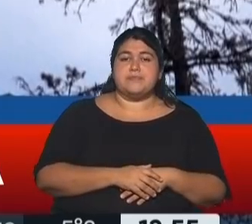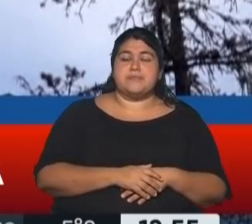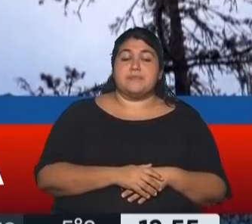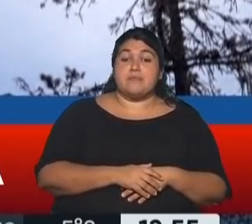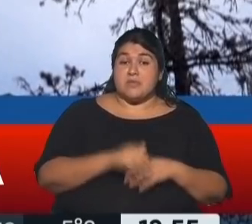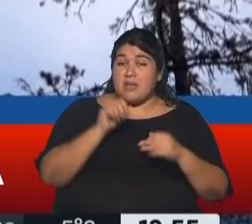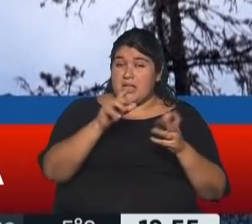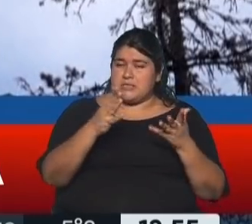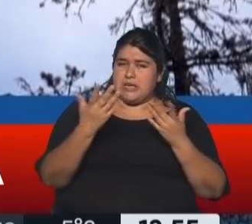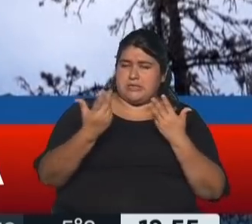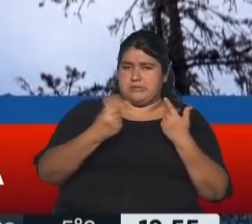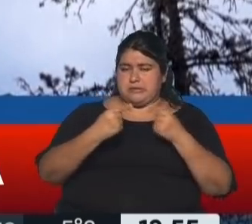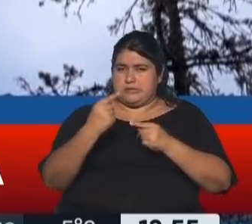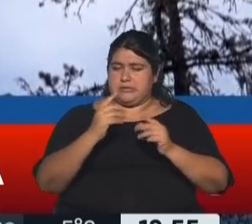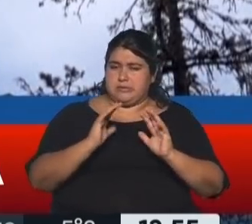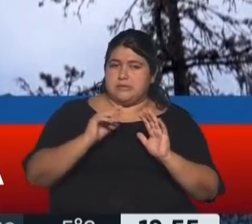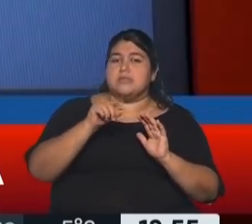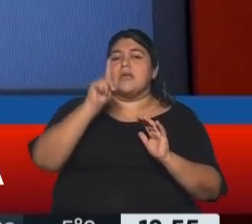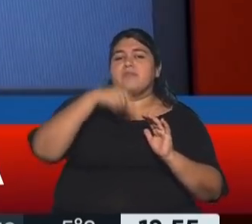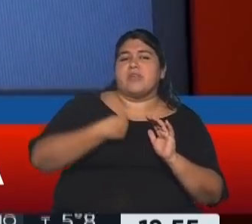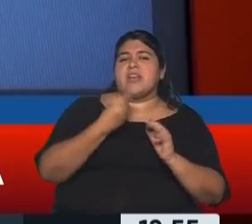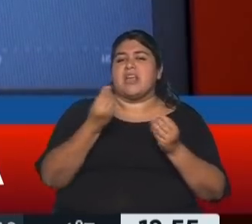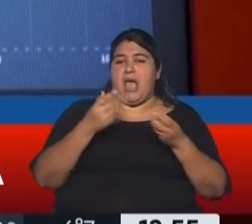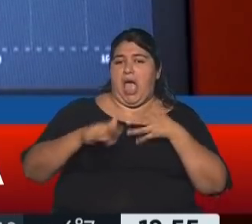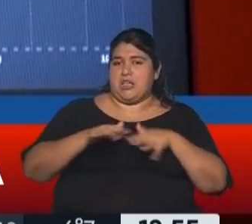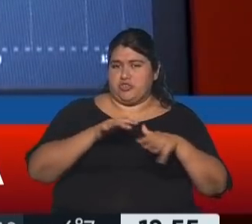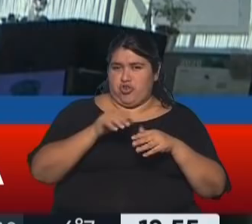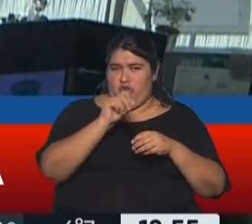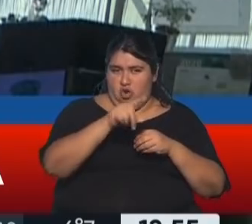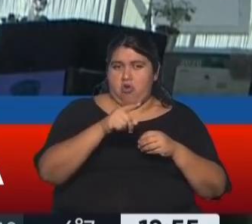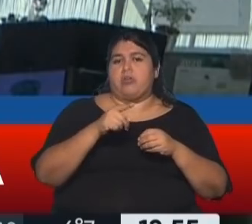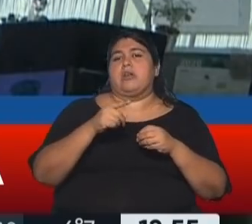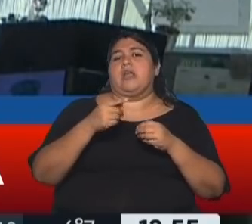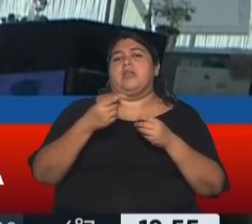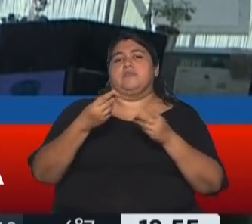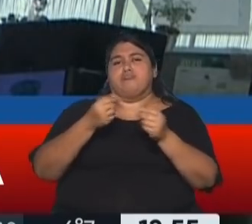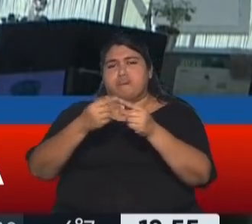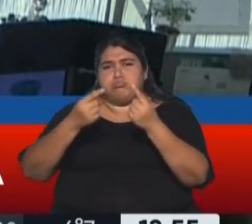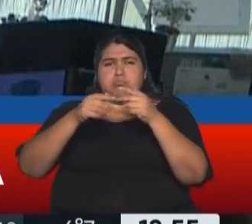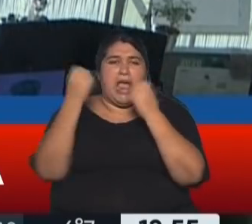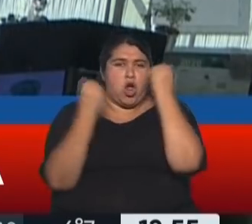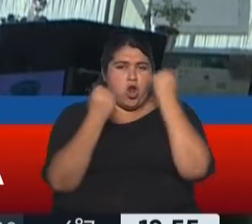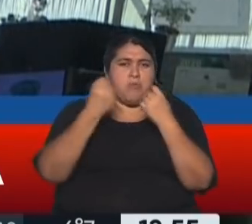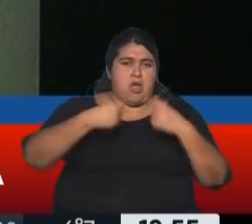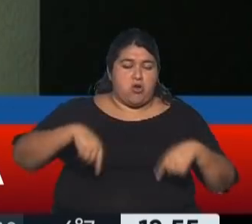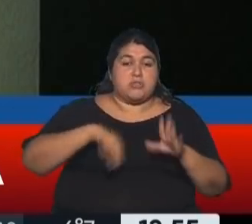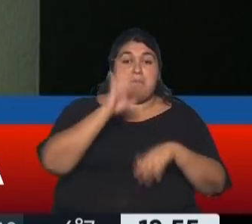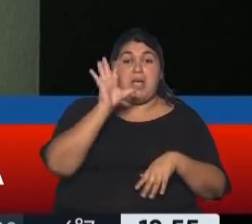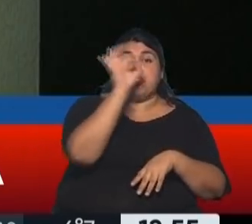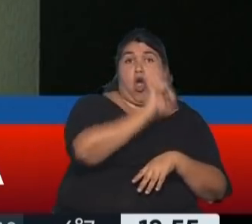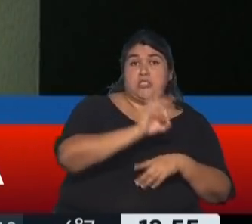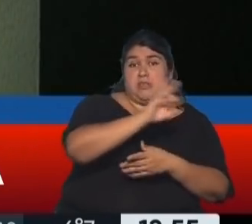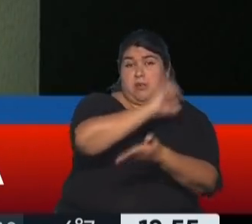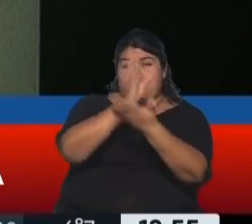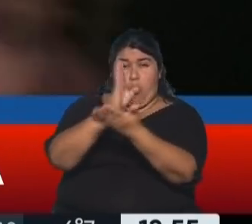En esa incomodidad también inciden las sanciones unánimes y sin precedentes aplicadas por Occidente a Rusia,